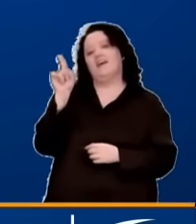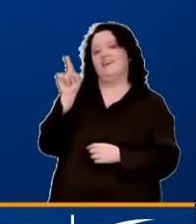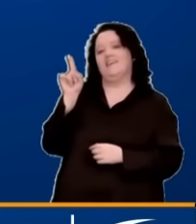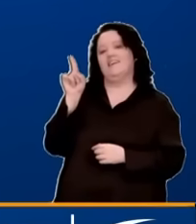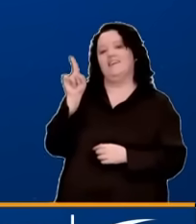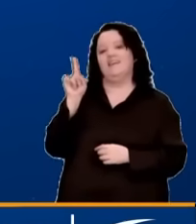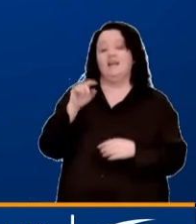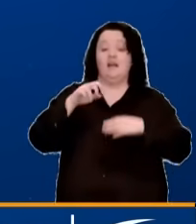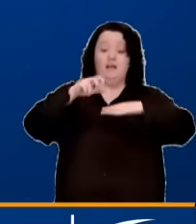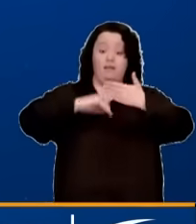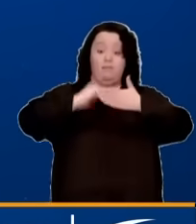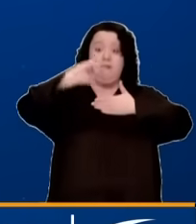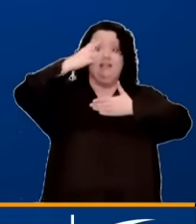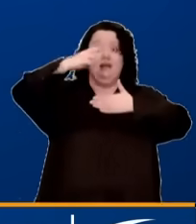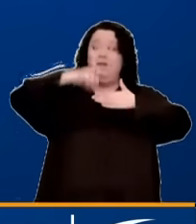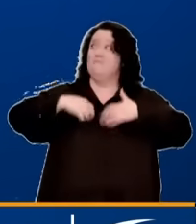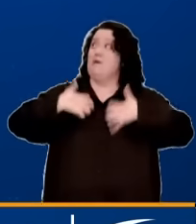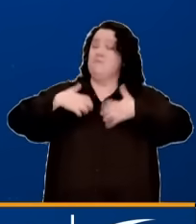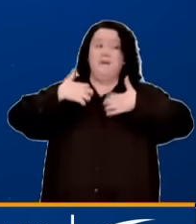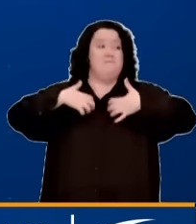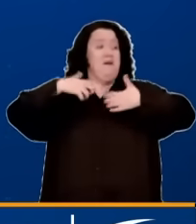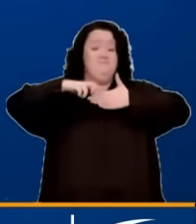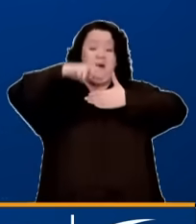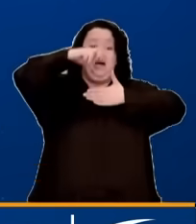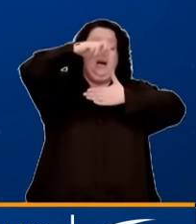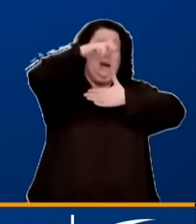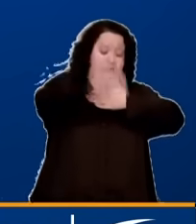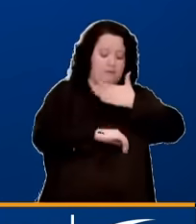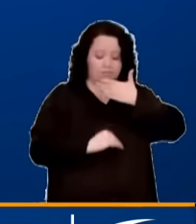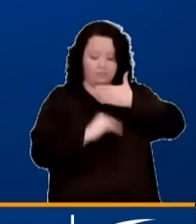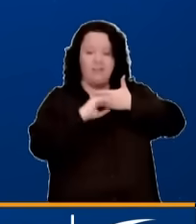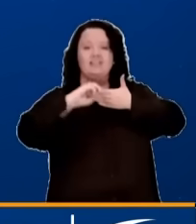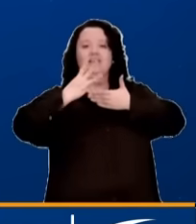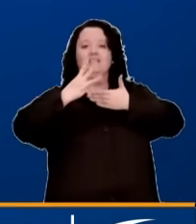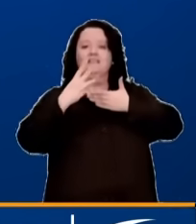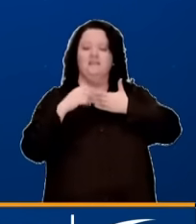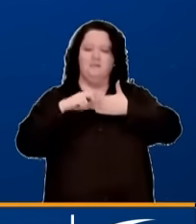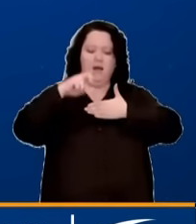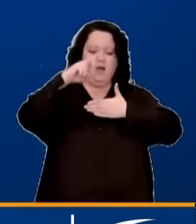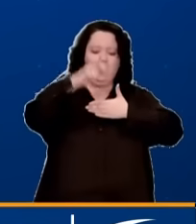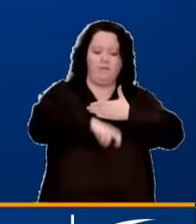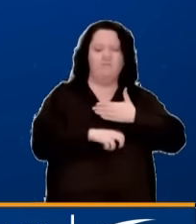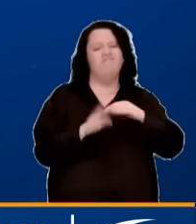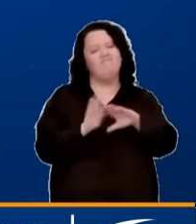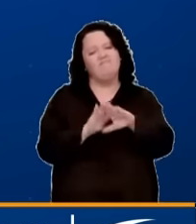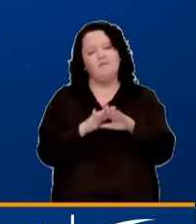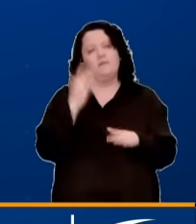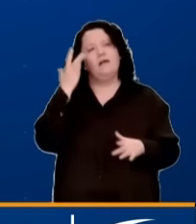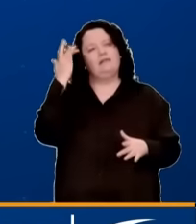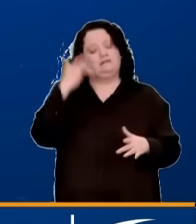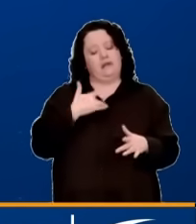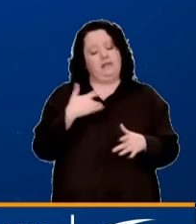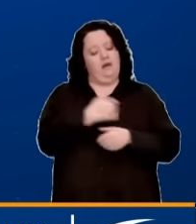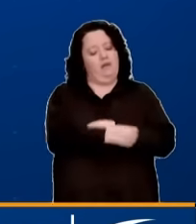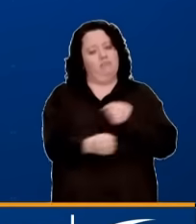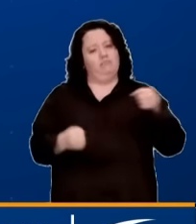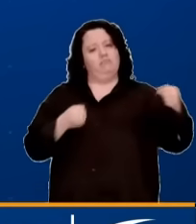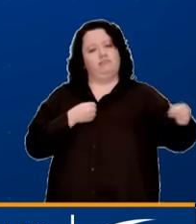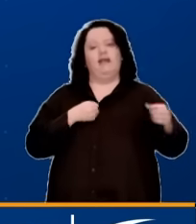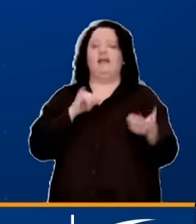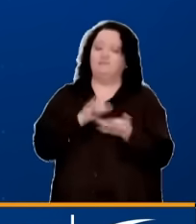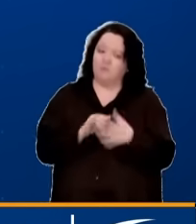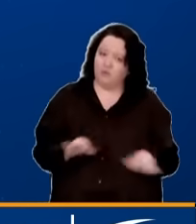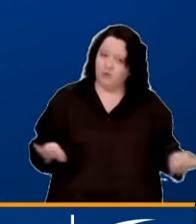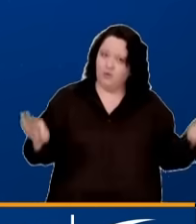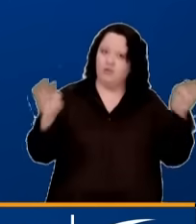se tiró de un tercer piso por cuenta del miedo que le produce estos artefactos explosivos. Esto es un mensaje más de empatía, ¿no? La empatía es súper importante